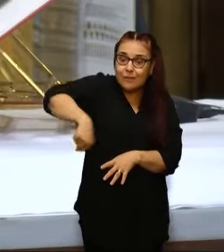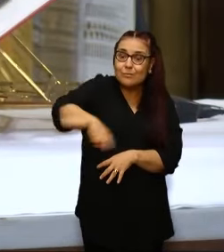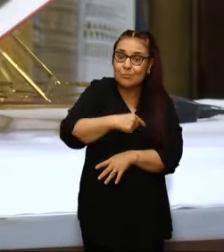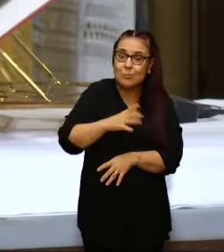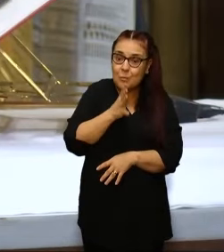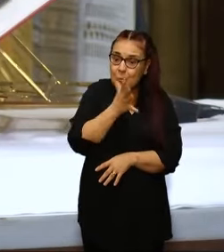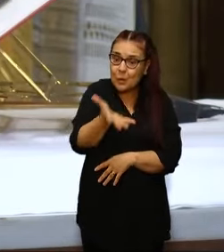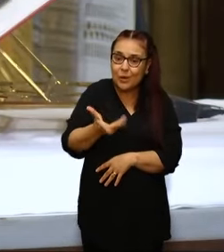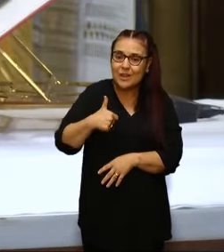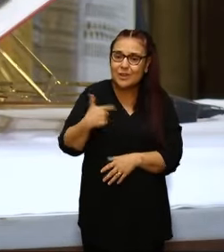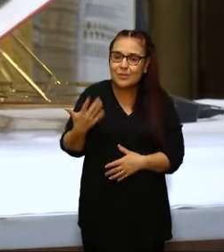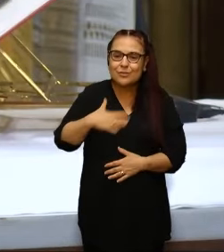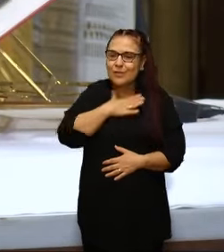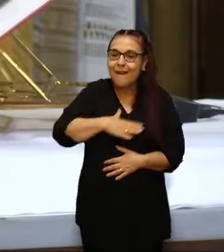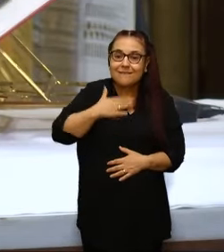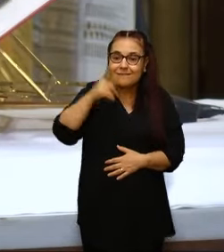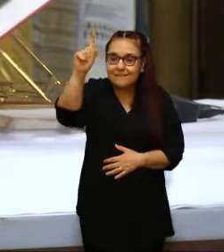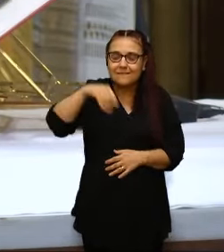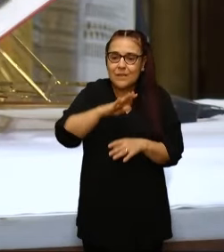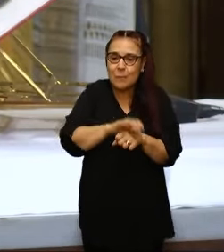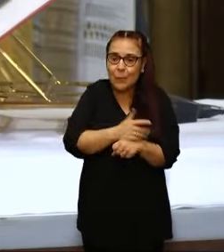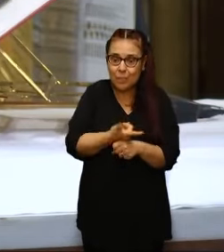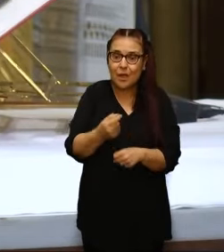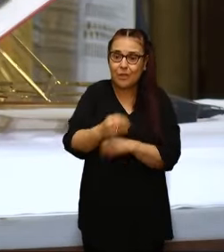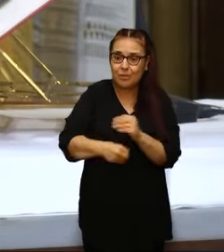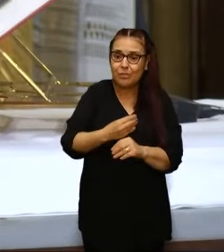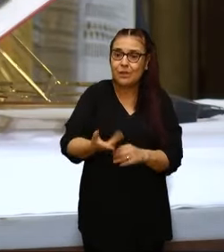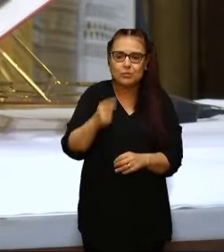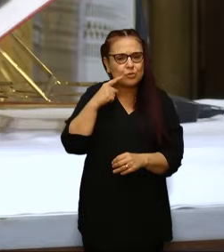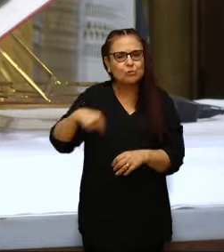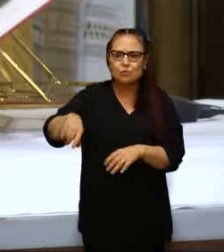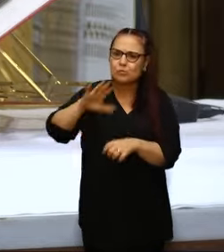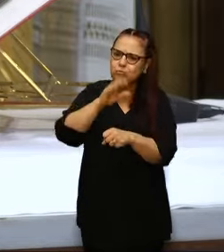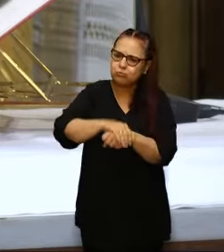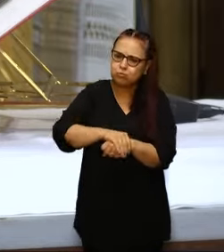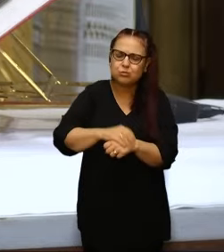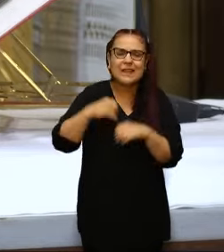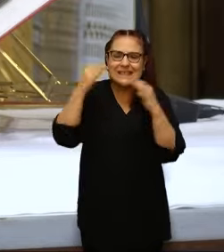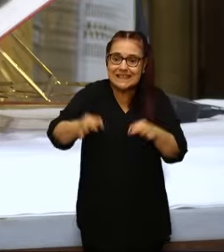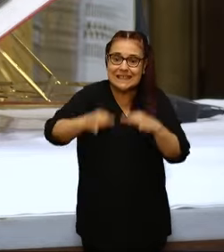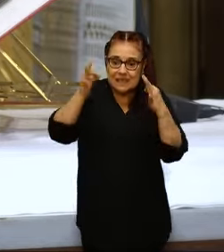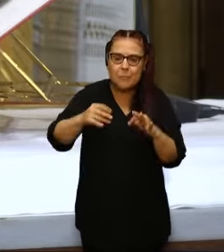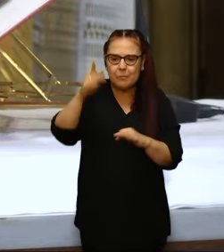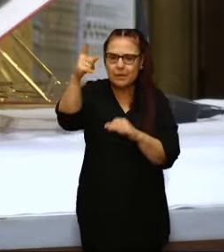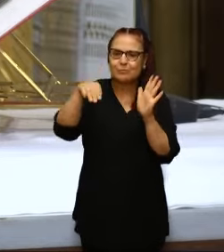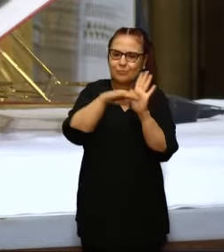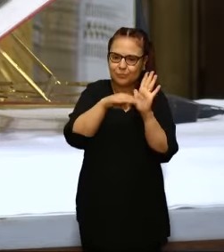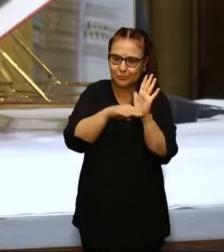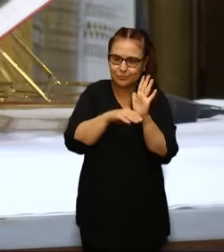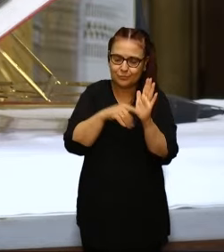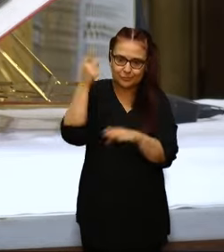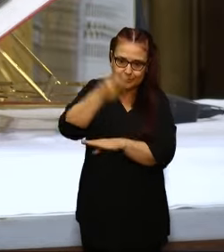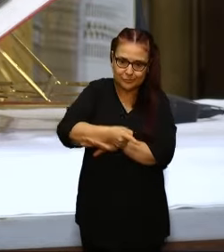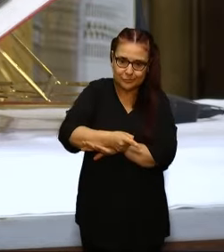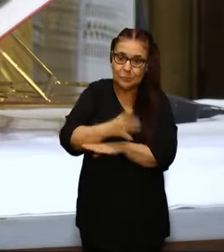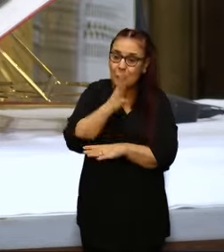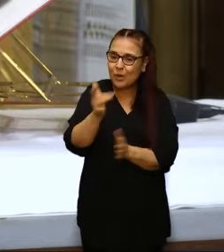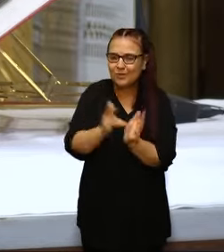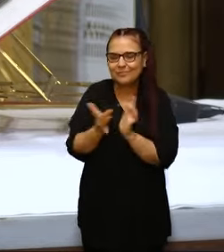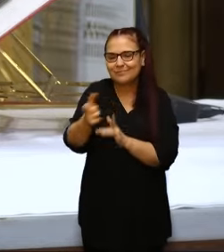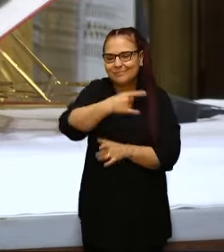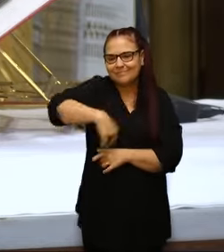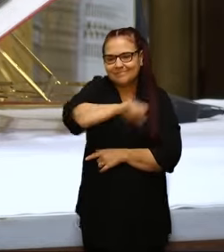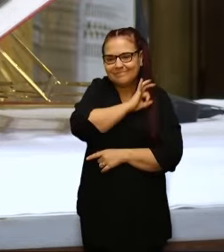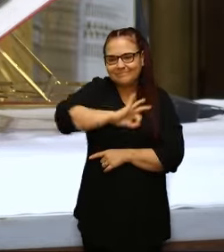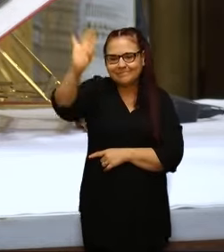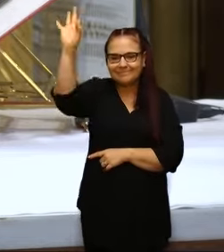ellos gratos a tu bondad, haz que obedezcamos siempre tus mandatos. Por